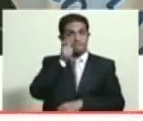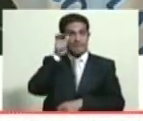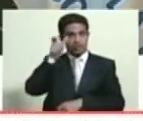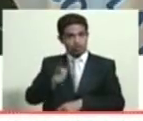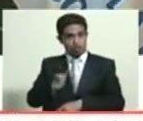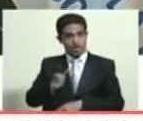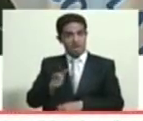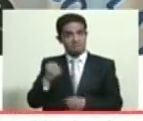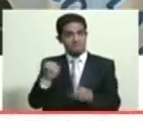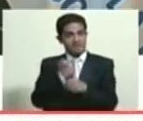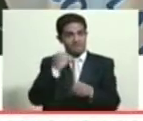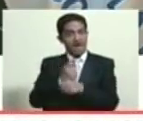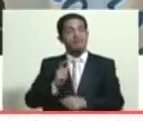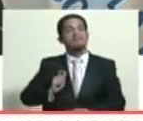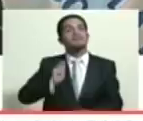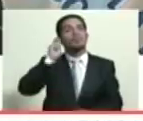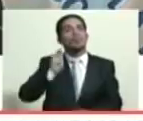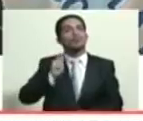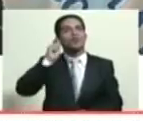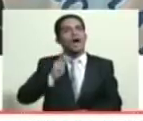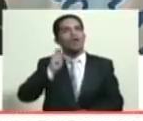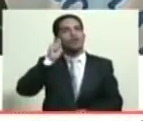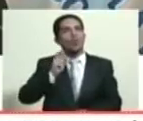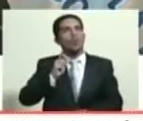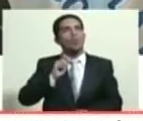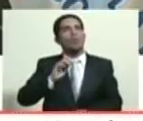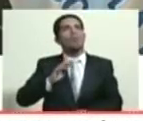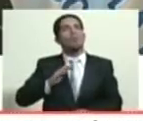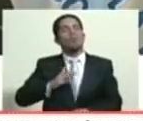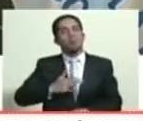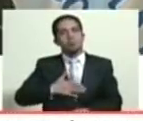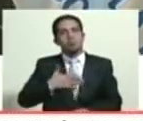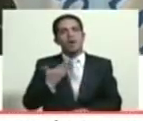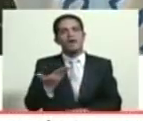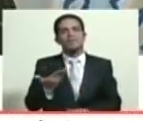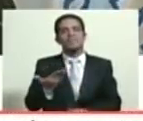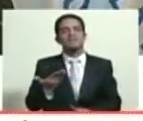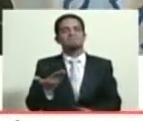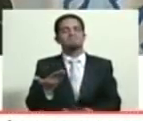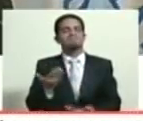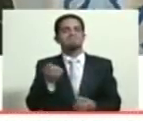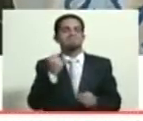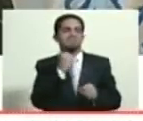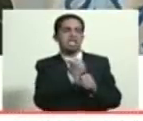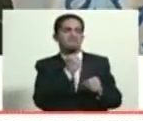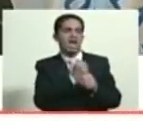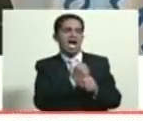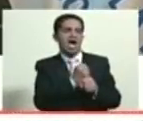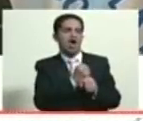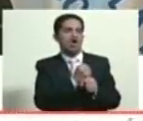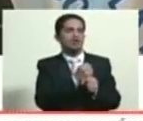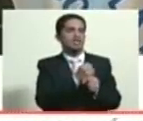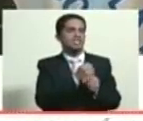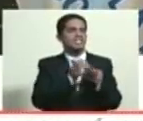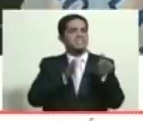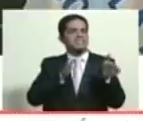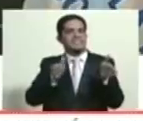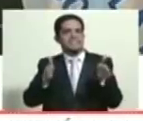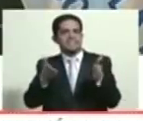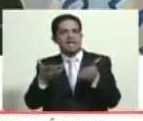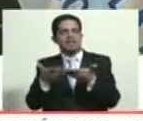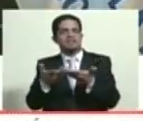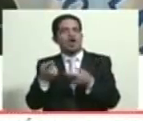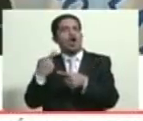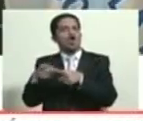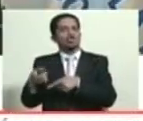diputada puede ejercer otro trabajo o actividad económica ni percibir otros